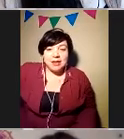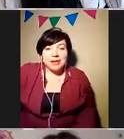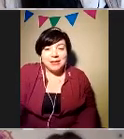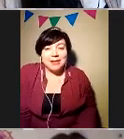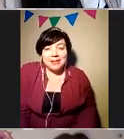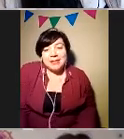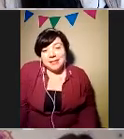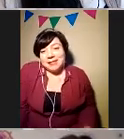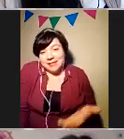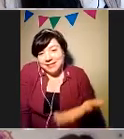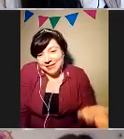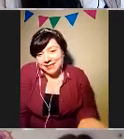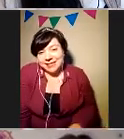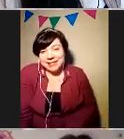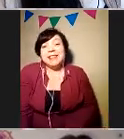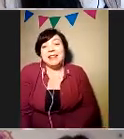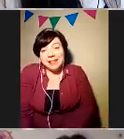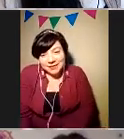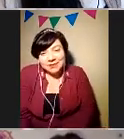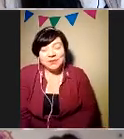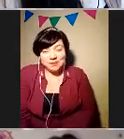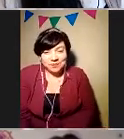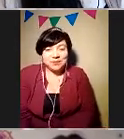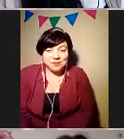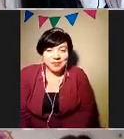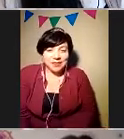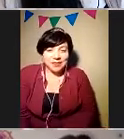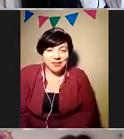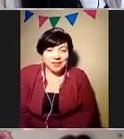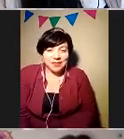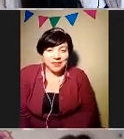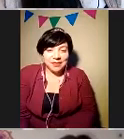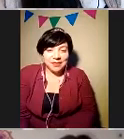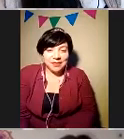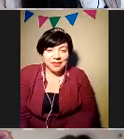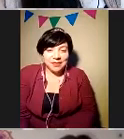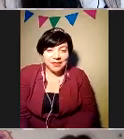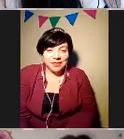porque sí, hacer la invitación también de que no compren más